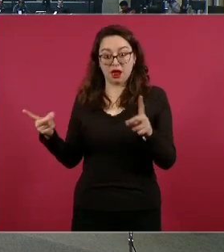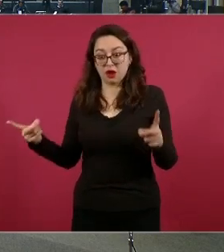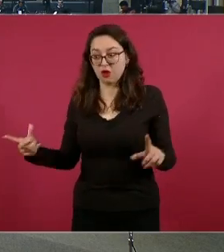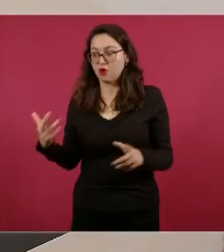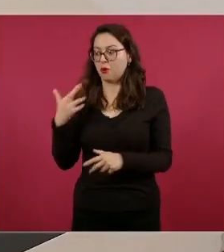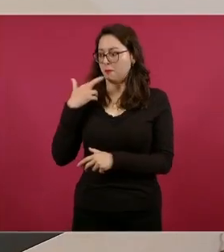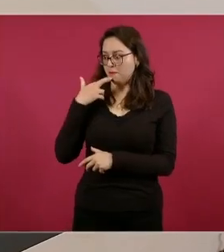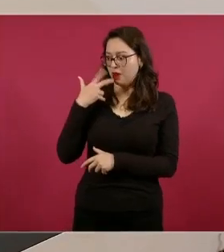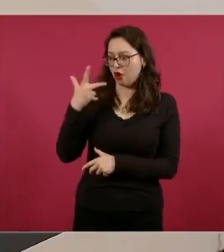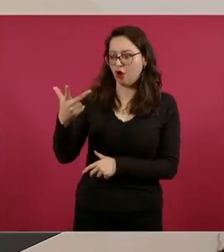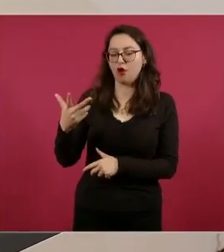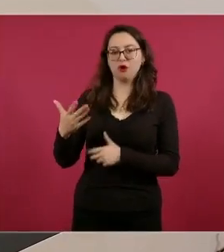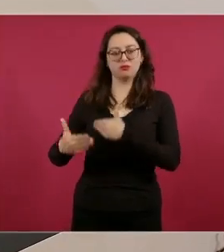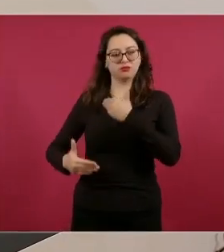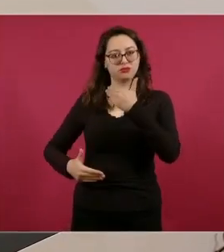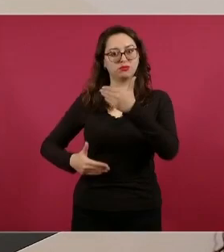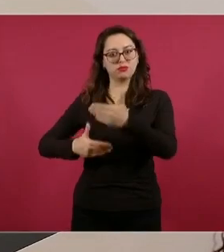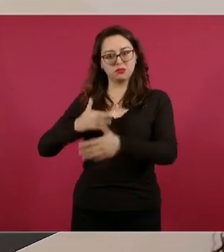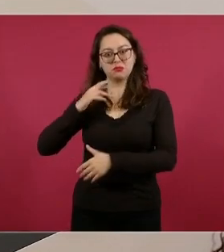bienestar,